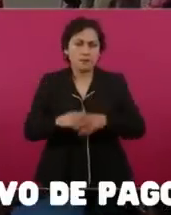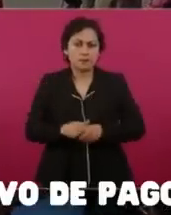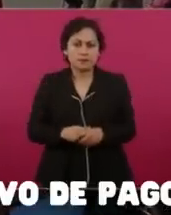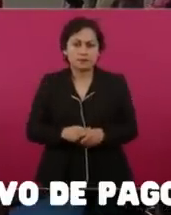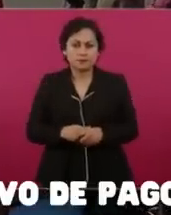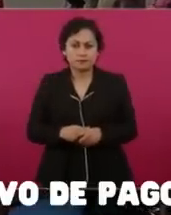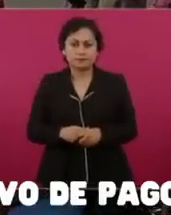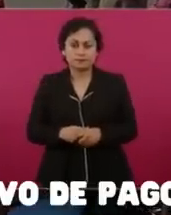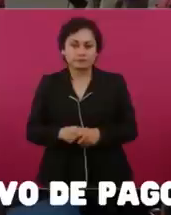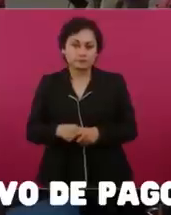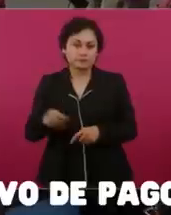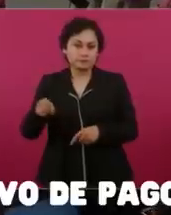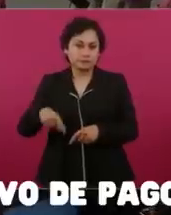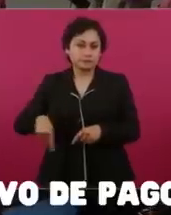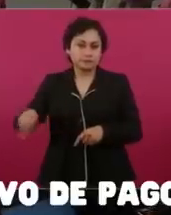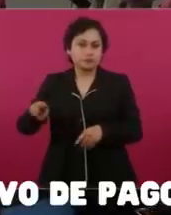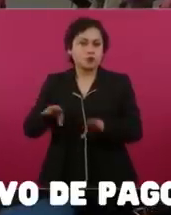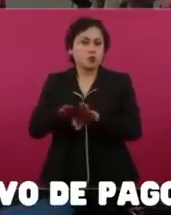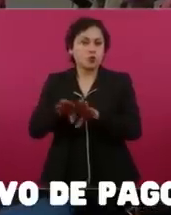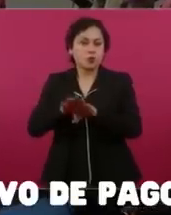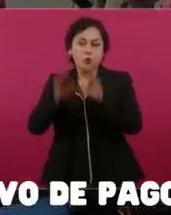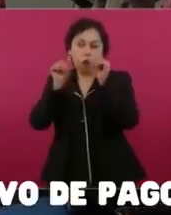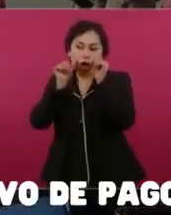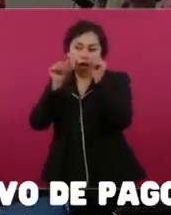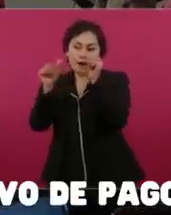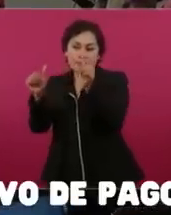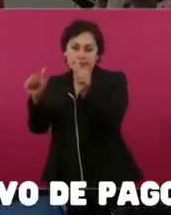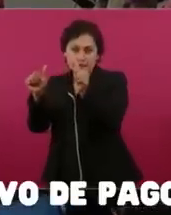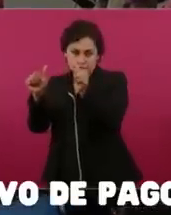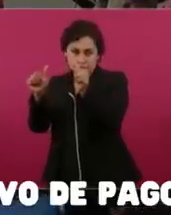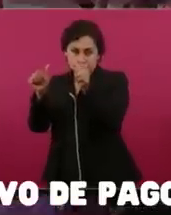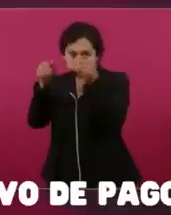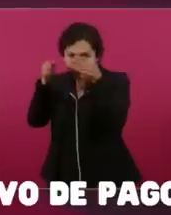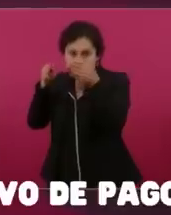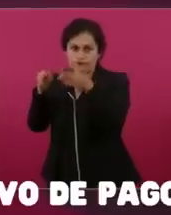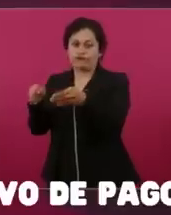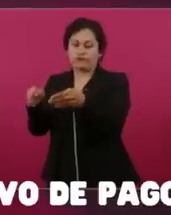pues atención de especial Porque